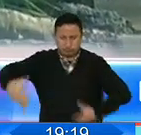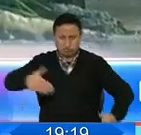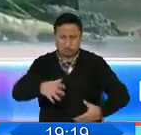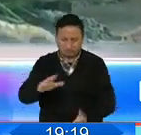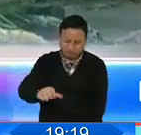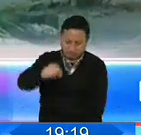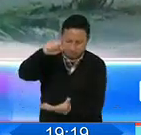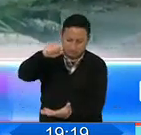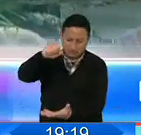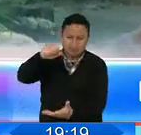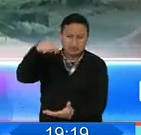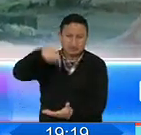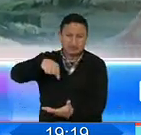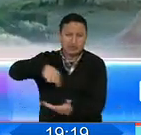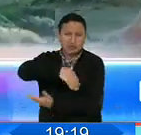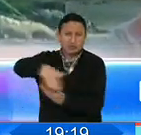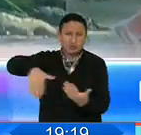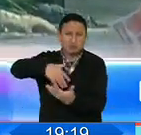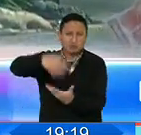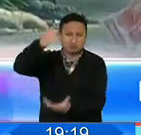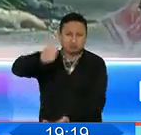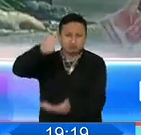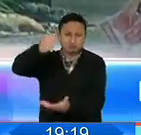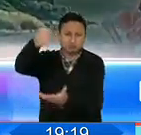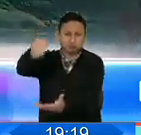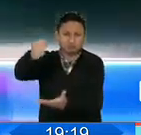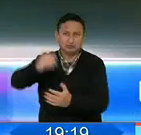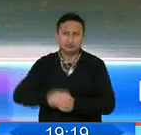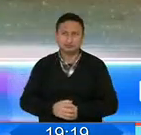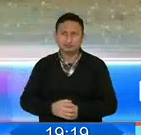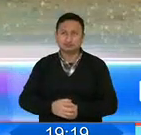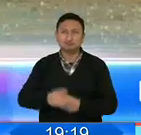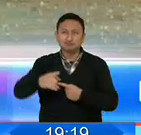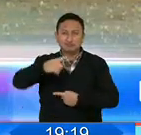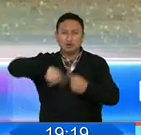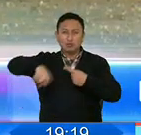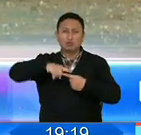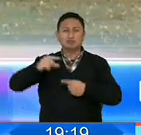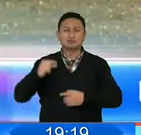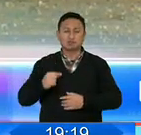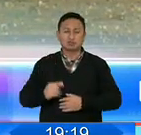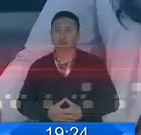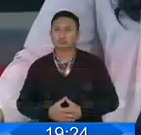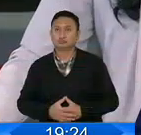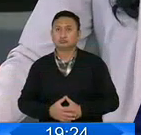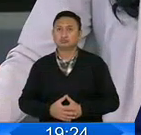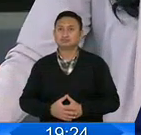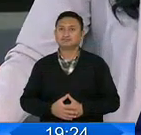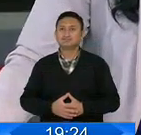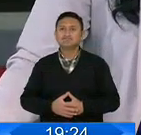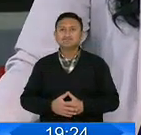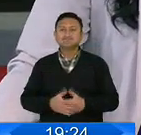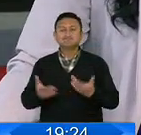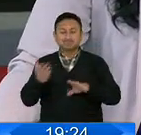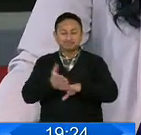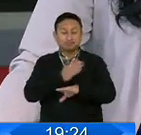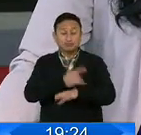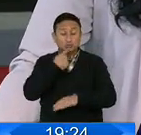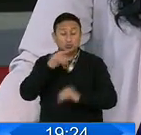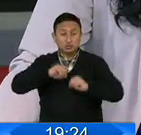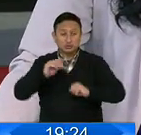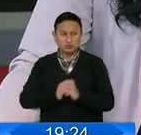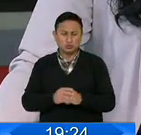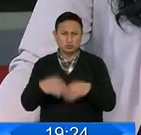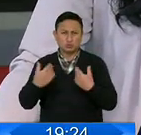decapitado envuelto en varios sacos de yute. Los detalles en breves minutos. Como lo anunciamos, un